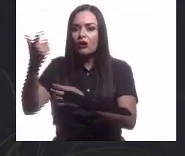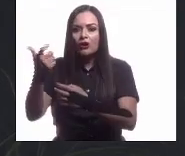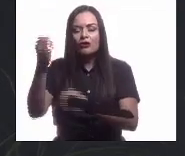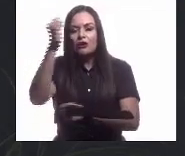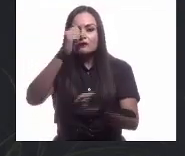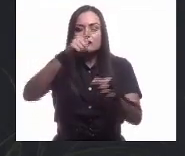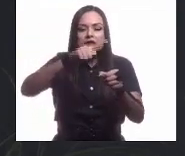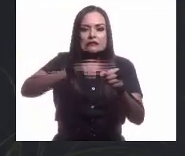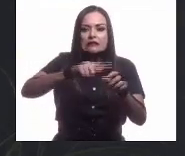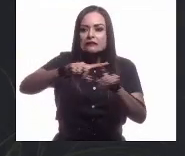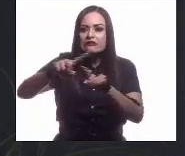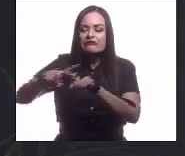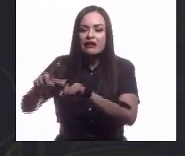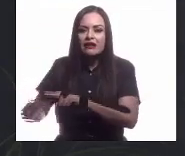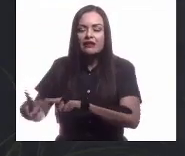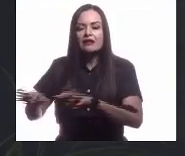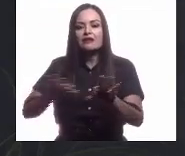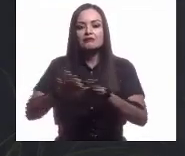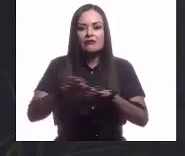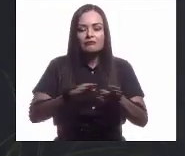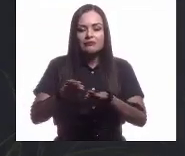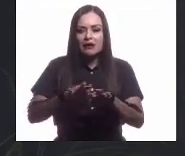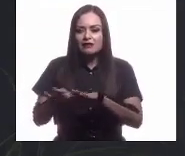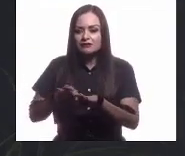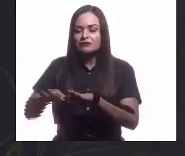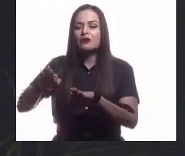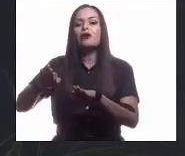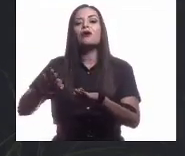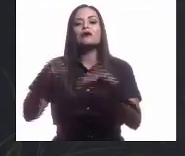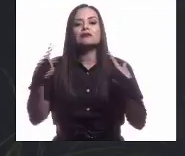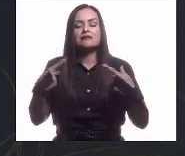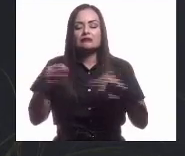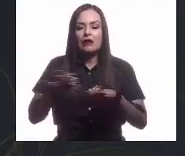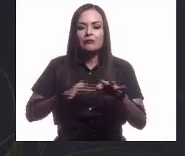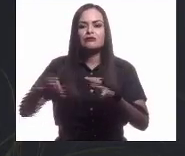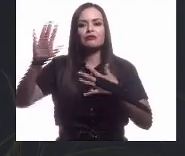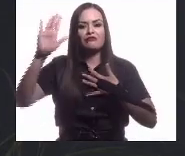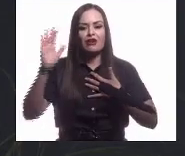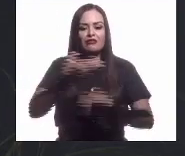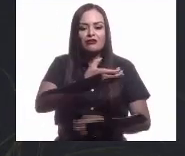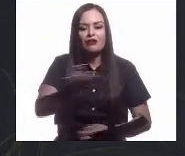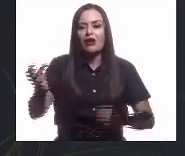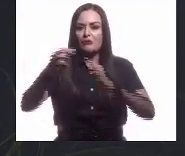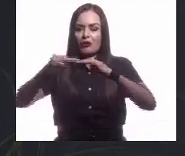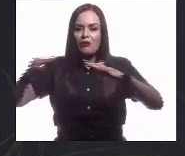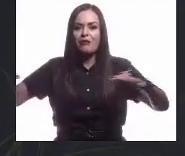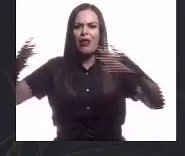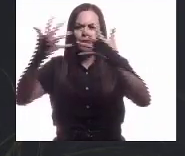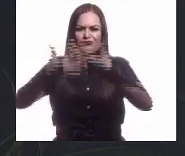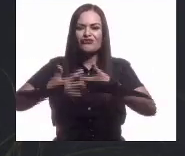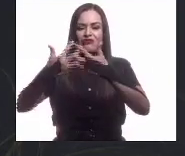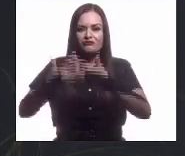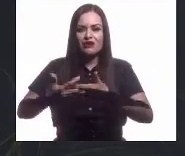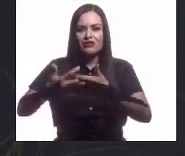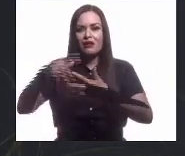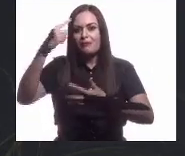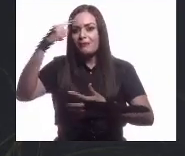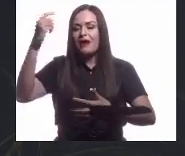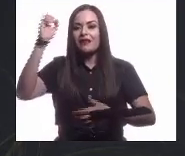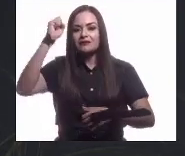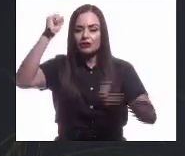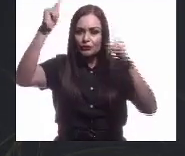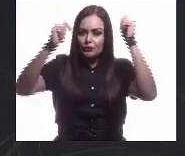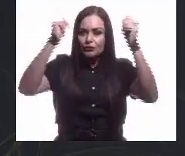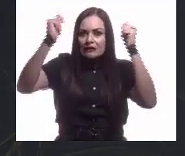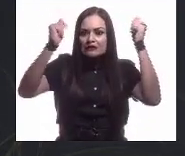y con trabajadores comprometidos con la excelencia, con un campo, con mares, con industria que producen para el turismo y con